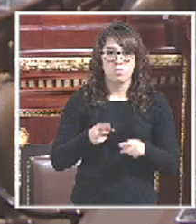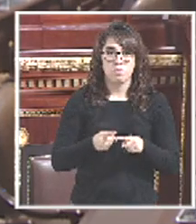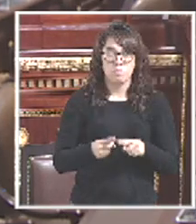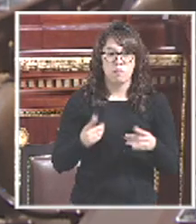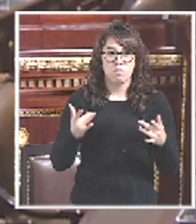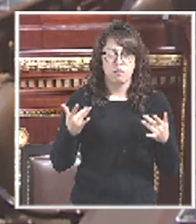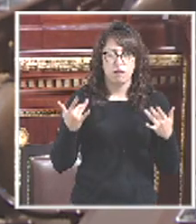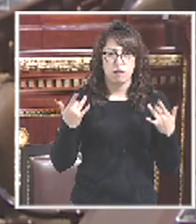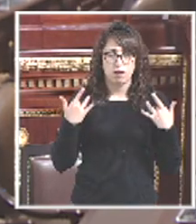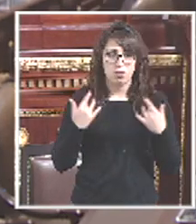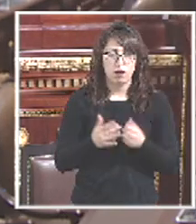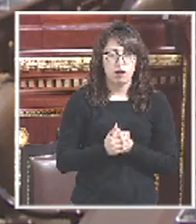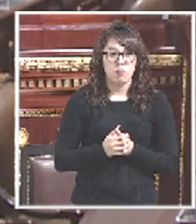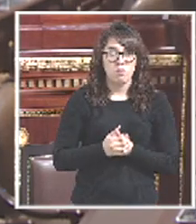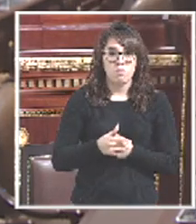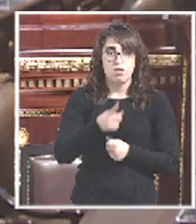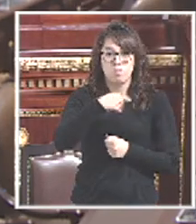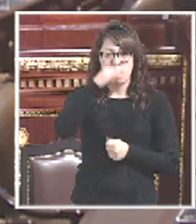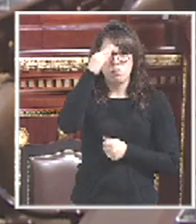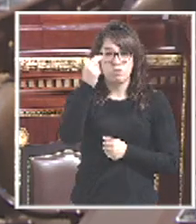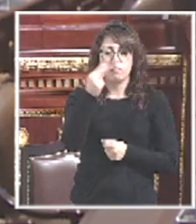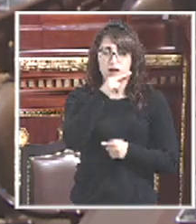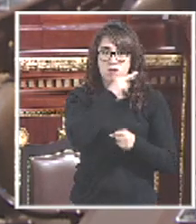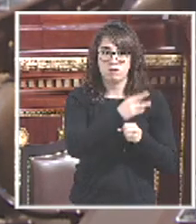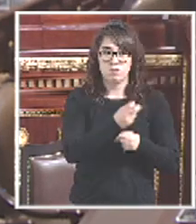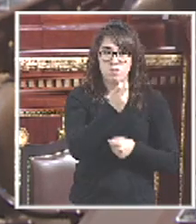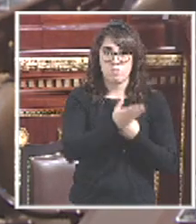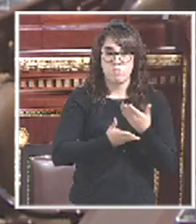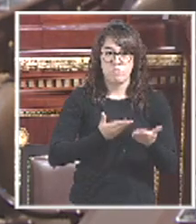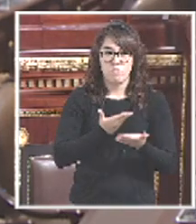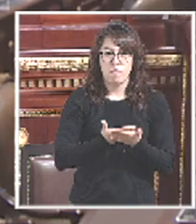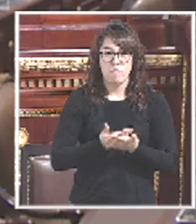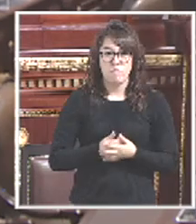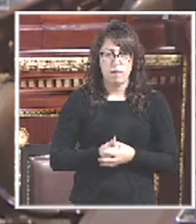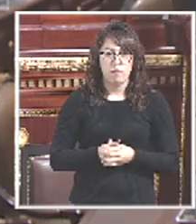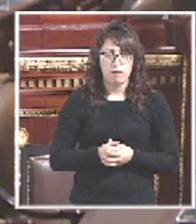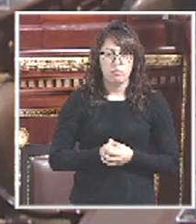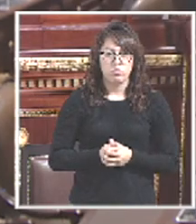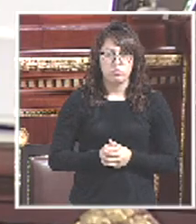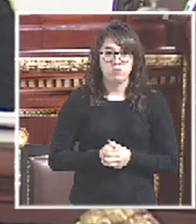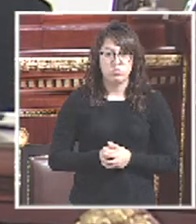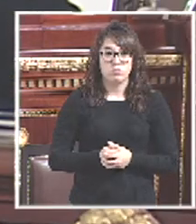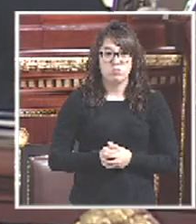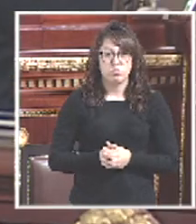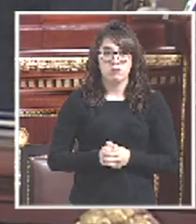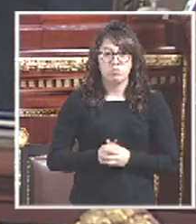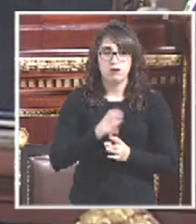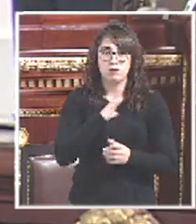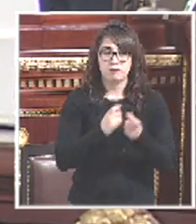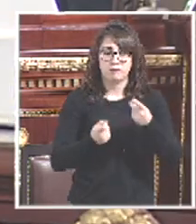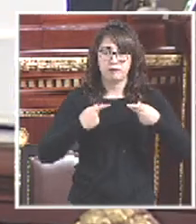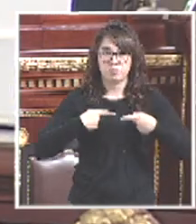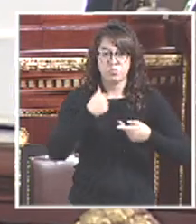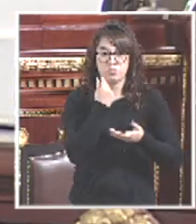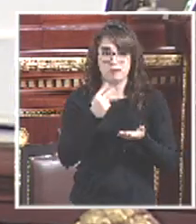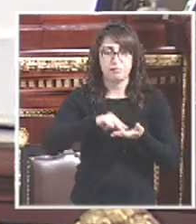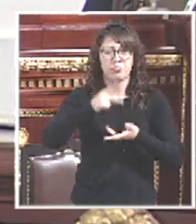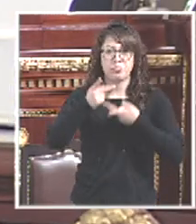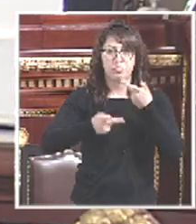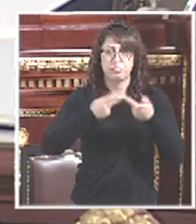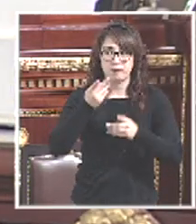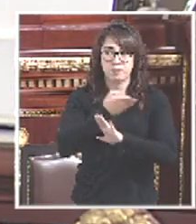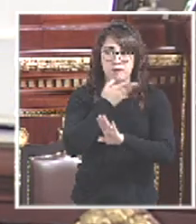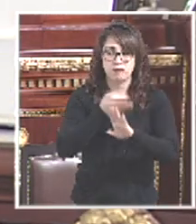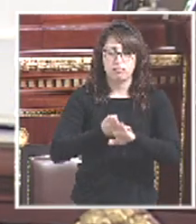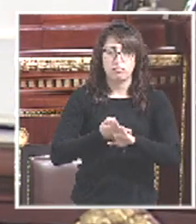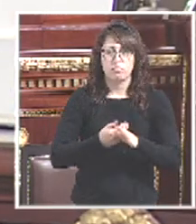¿Abstenciones? Se considera urgente y obvia resolución, diputada presidenta. Esta discusión a proposición, ¿existen oradores en